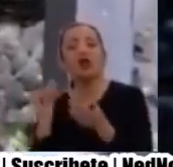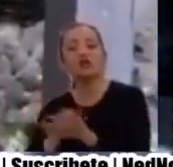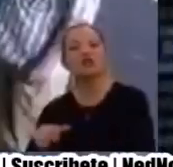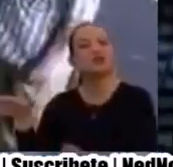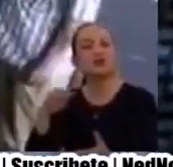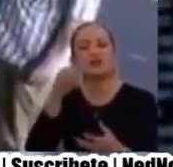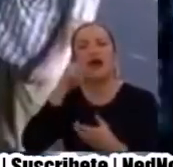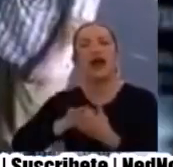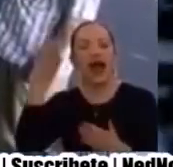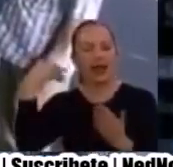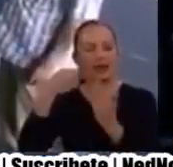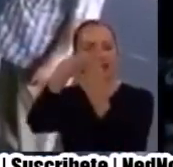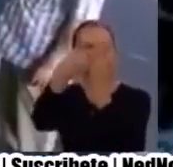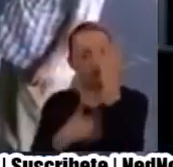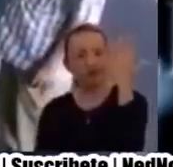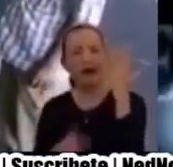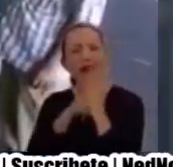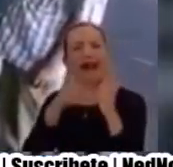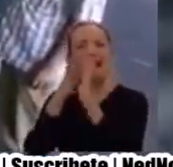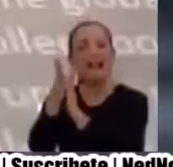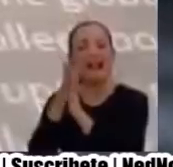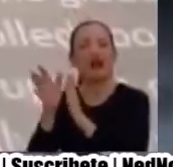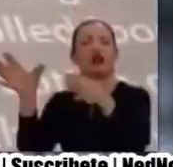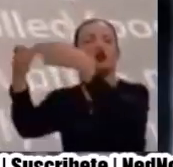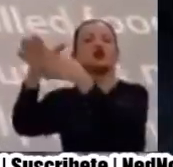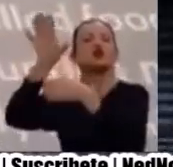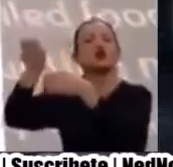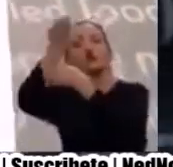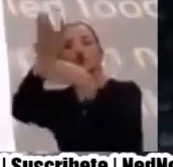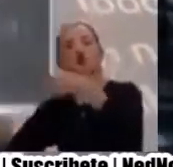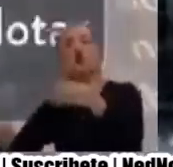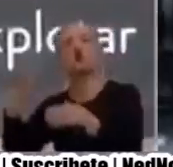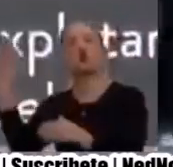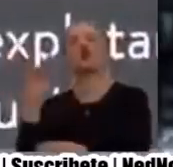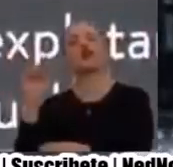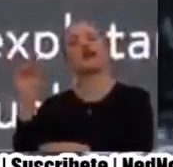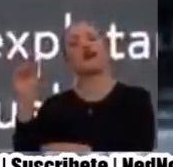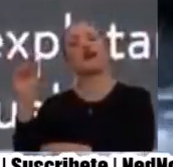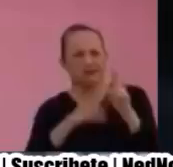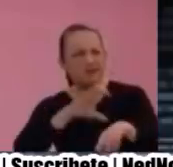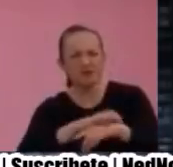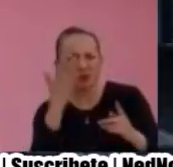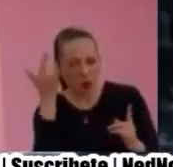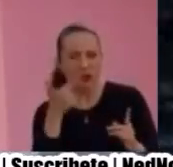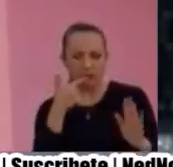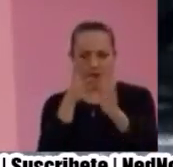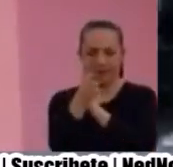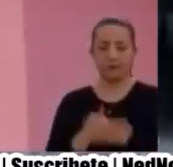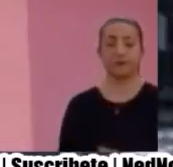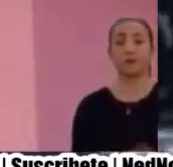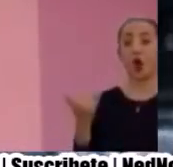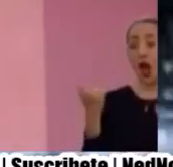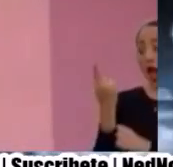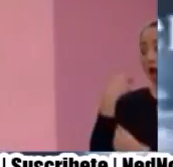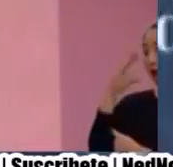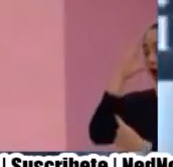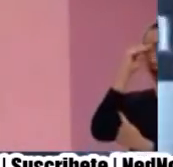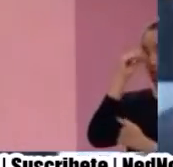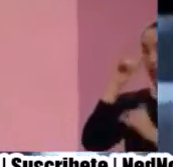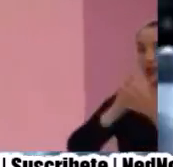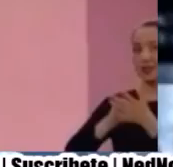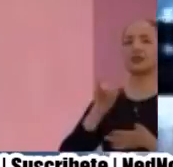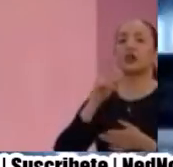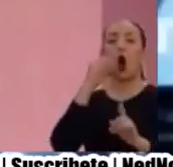del 12 de junio para responder a esa petición ahora la defensa tiene un plazo hasta este jueves para interponer ante la